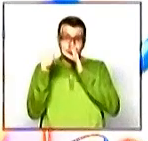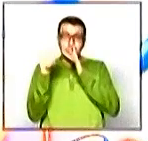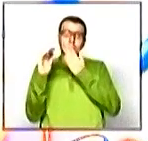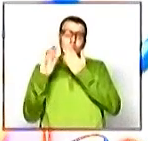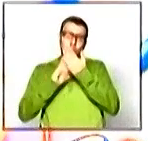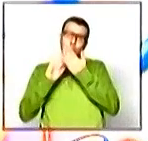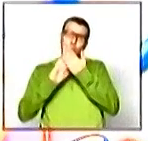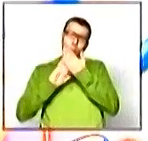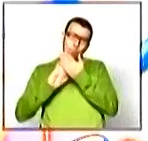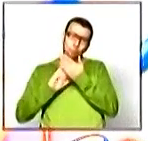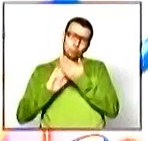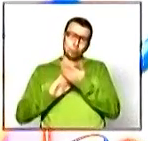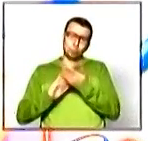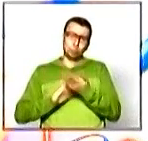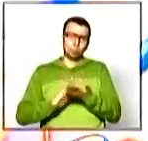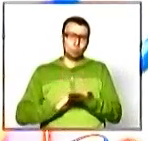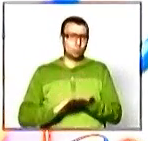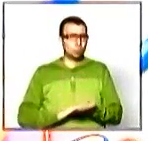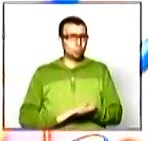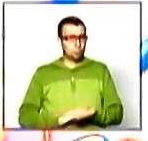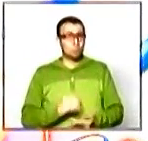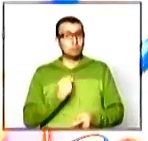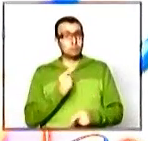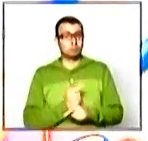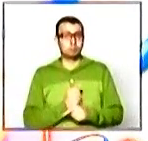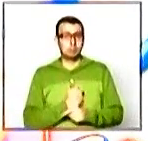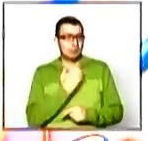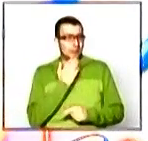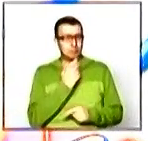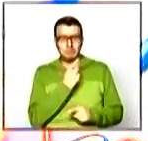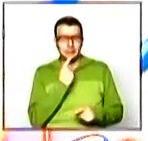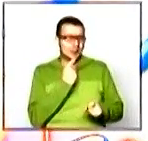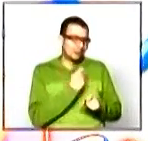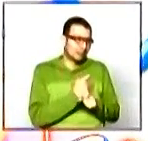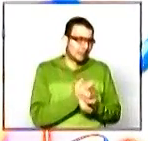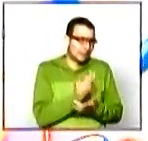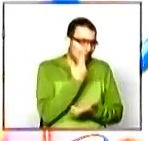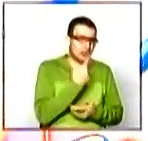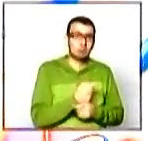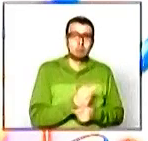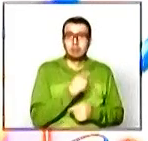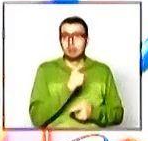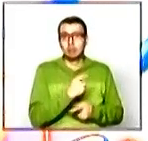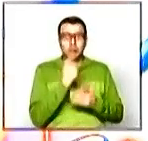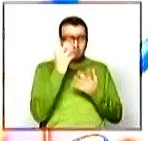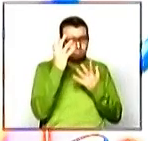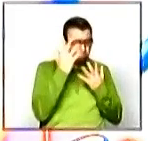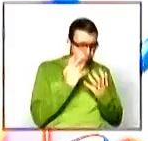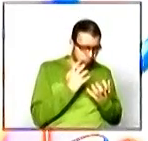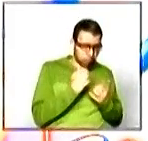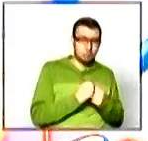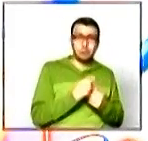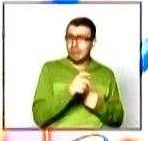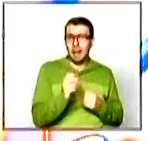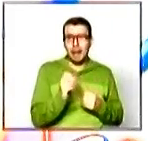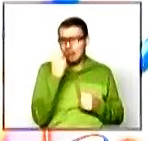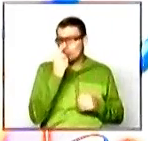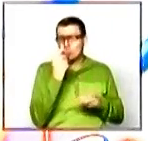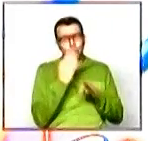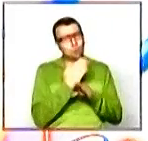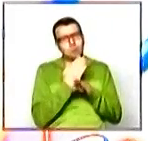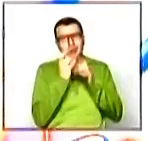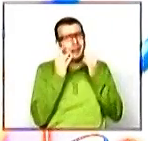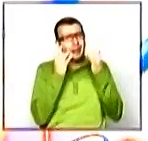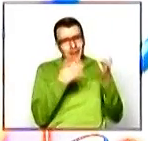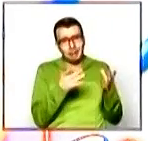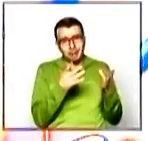Lo que sucede con todo ese proceso de circunstancias difíciles, depresión, procesos de duelo, tanta cantidad pues como de circunstancias